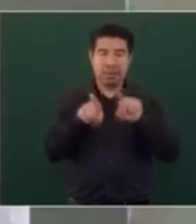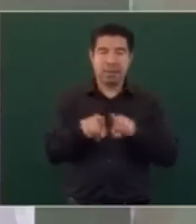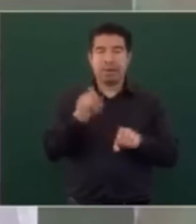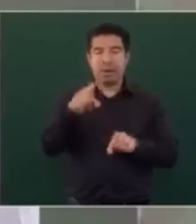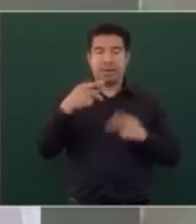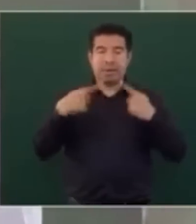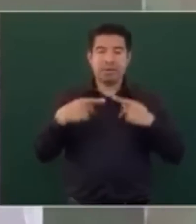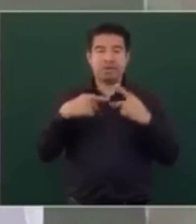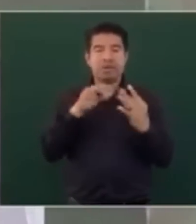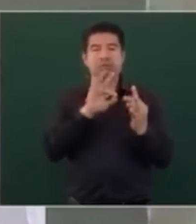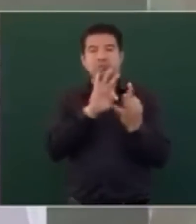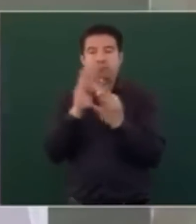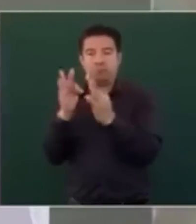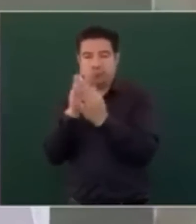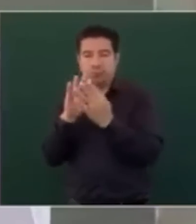gente,